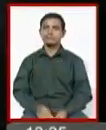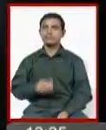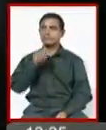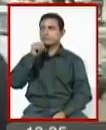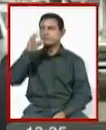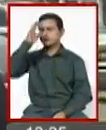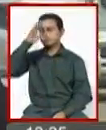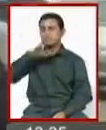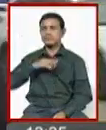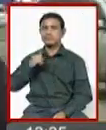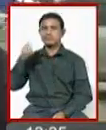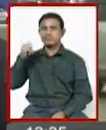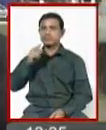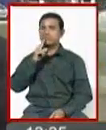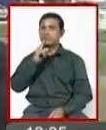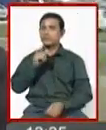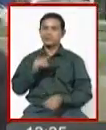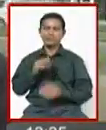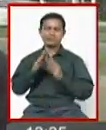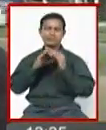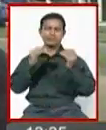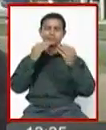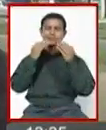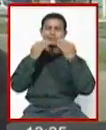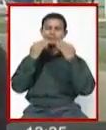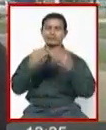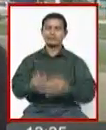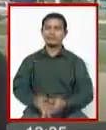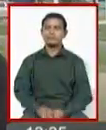el señor Valentín estará Eternamente